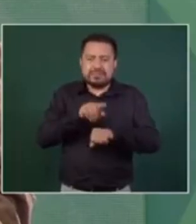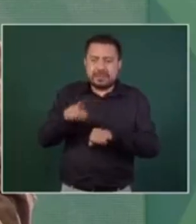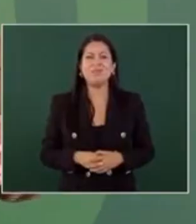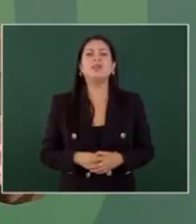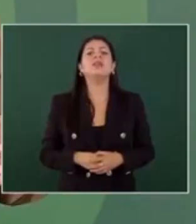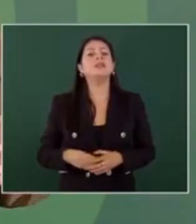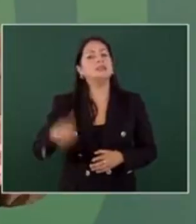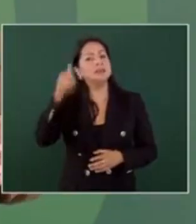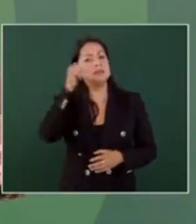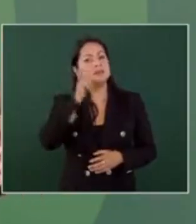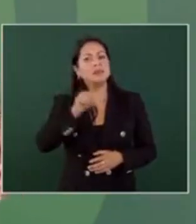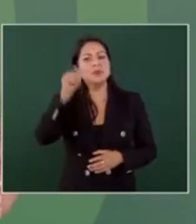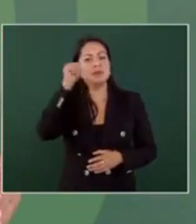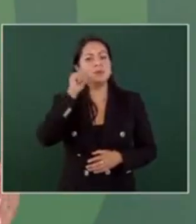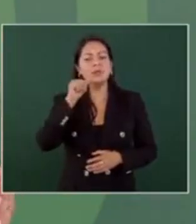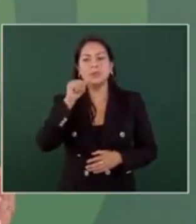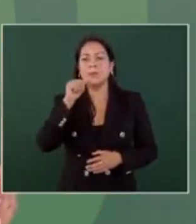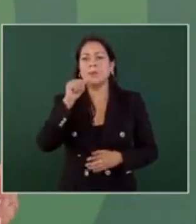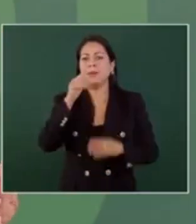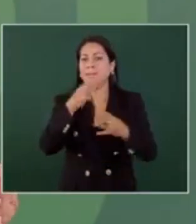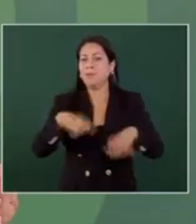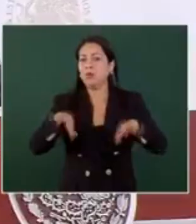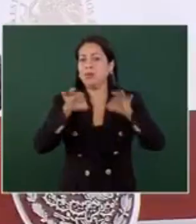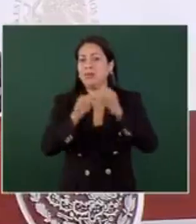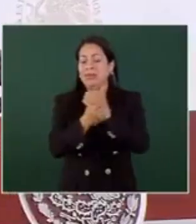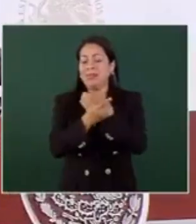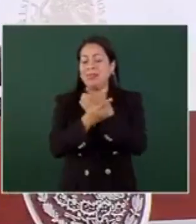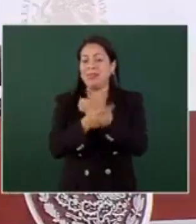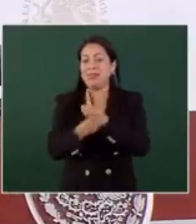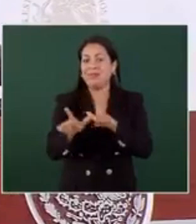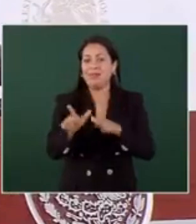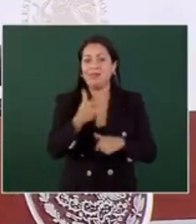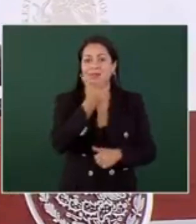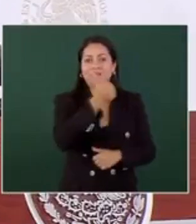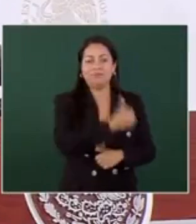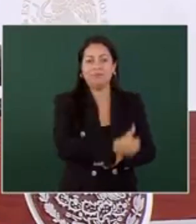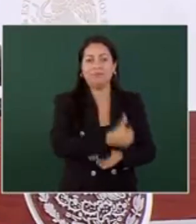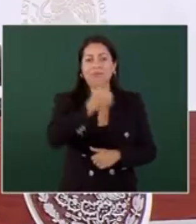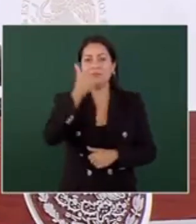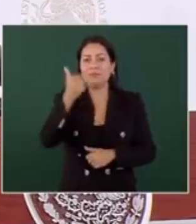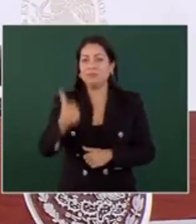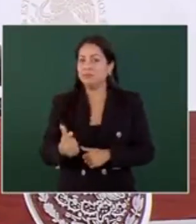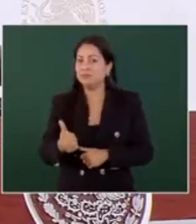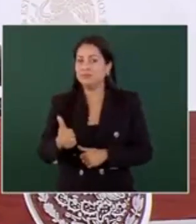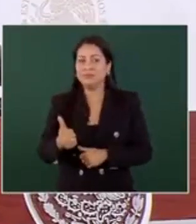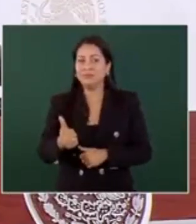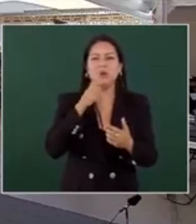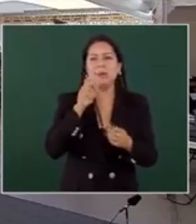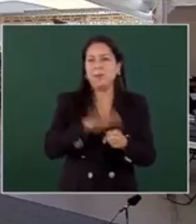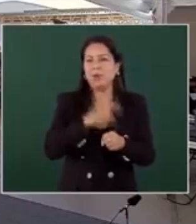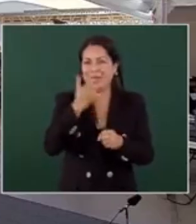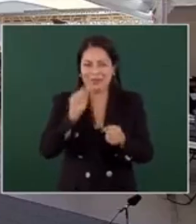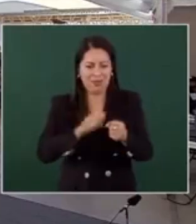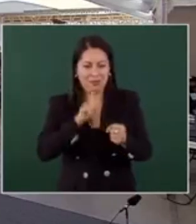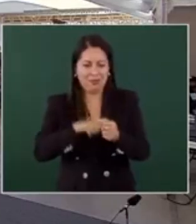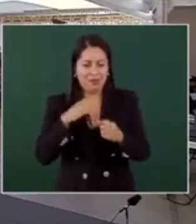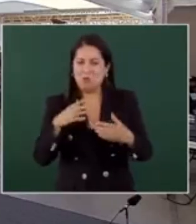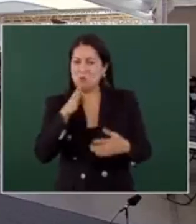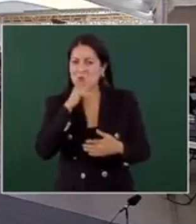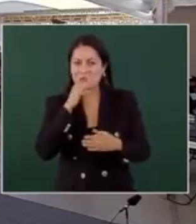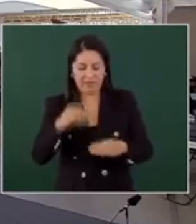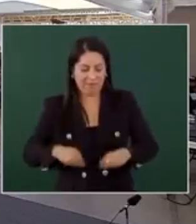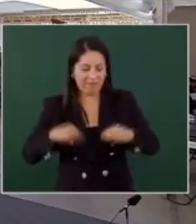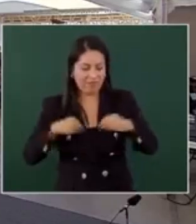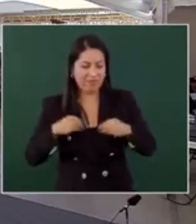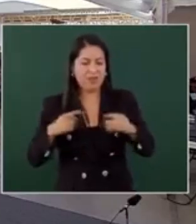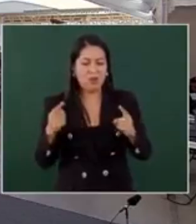Obrador, refrendó el compromiso de seguir apoyando al Estado, aun y cuando concluya la etapa de recuperación, porque dijo, es un Estado